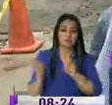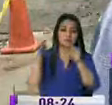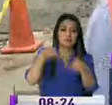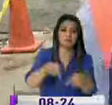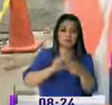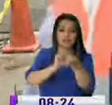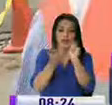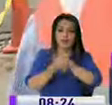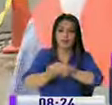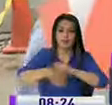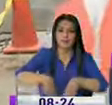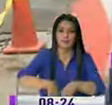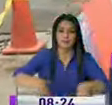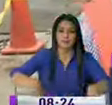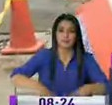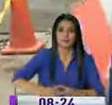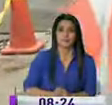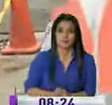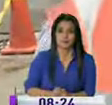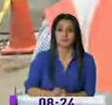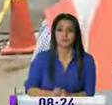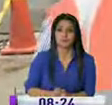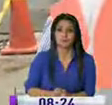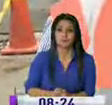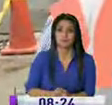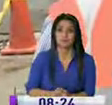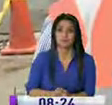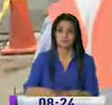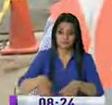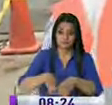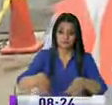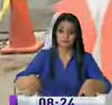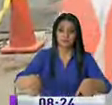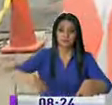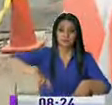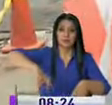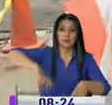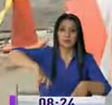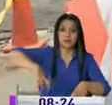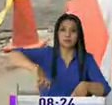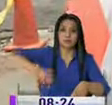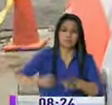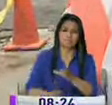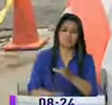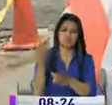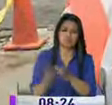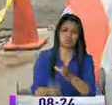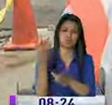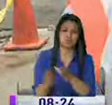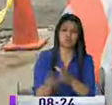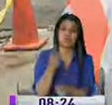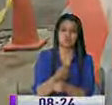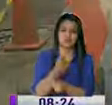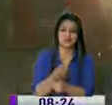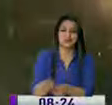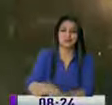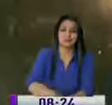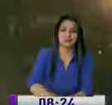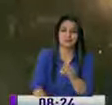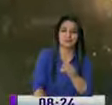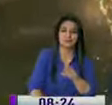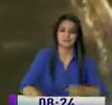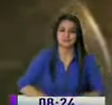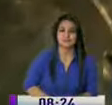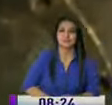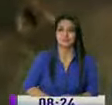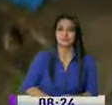dañada. Se produjo una fuga en uno de los accesorios de la válvula reductora de presión. Esta fuga, pues, o estas